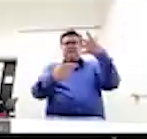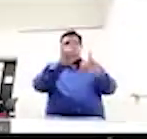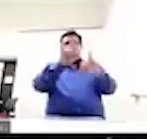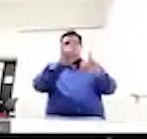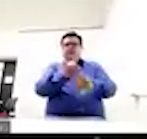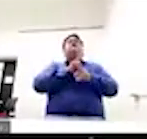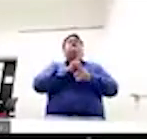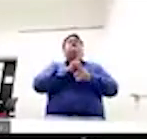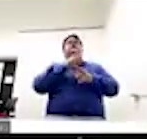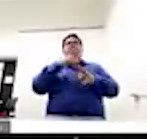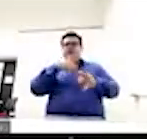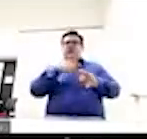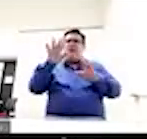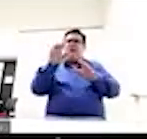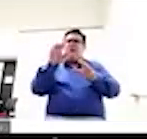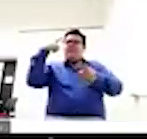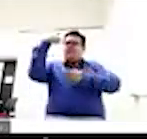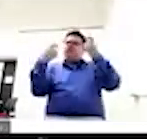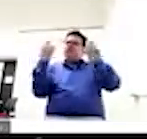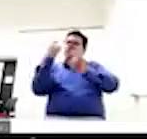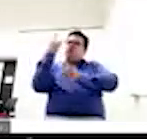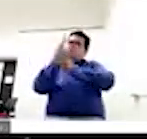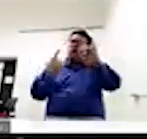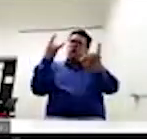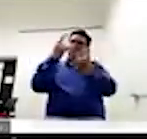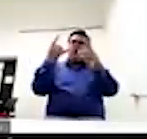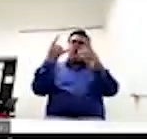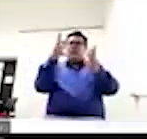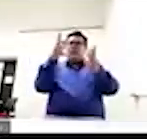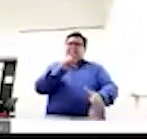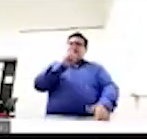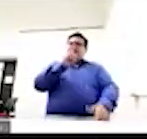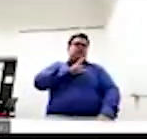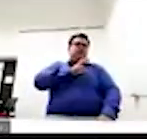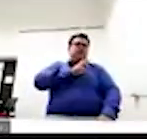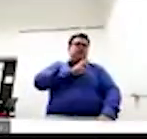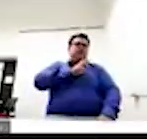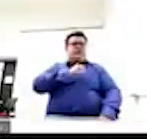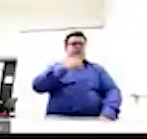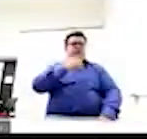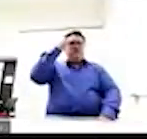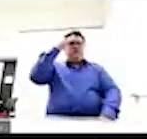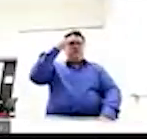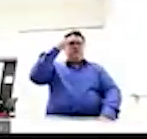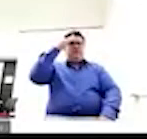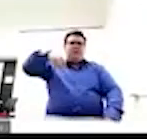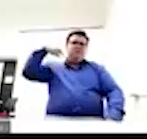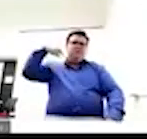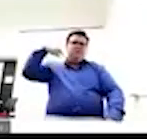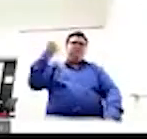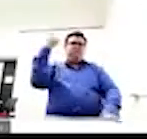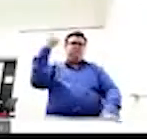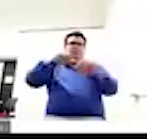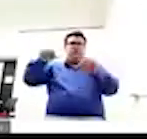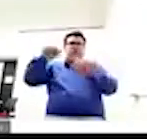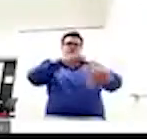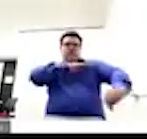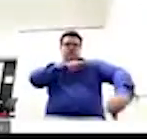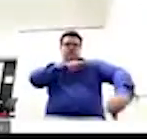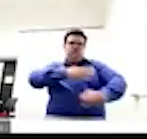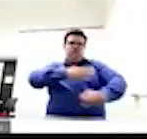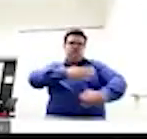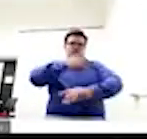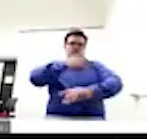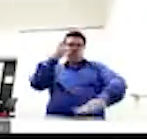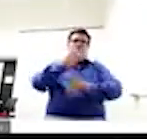una reflexión amarga y general sobre el exceso de violencia social, política y cultural que aflige